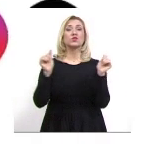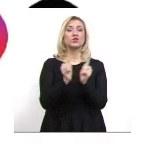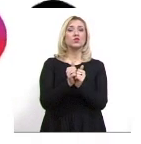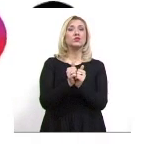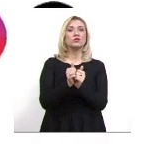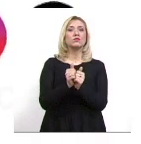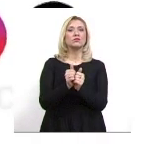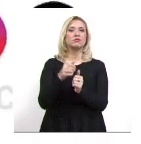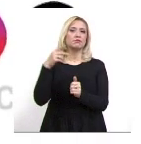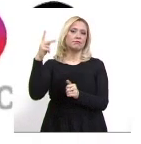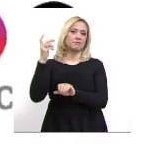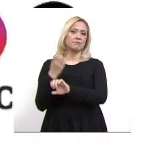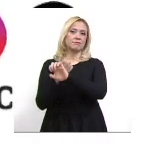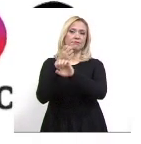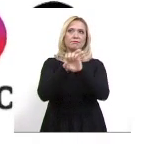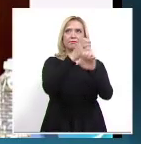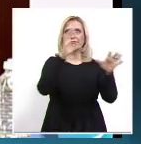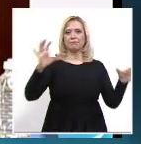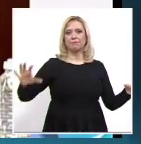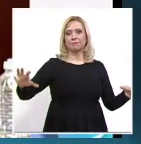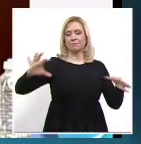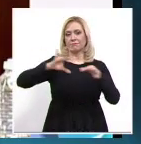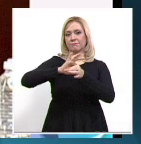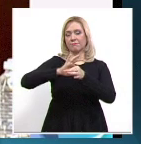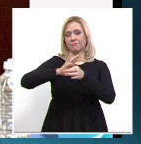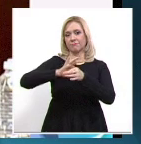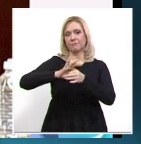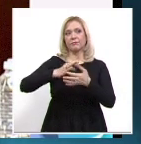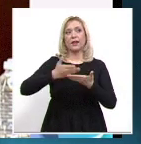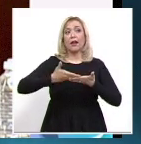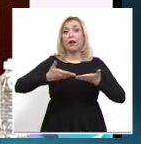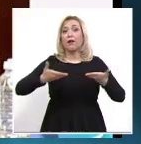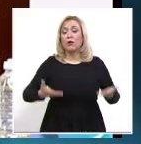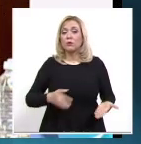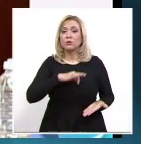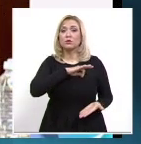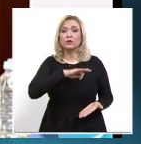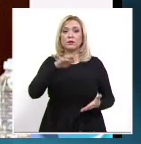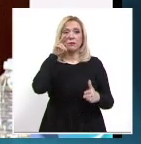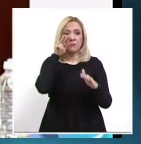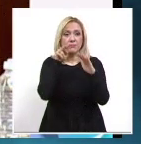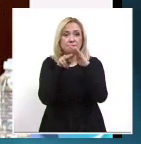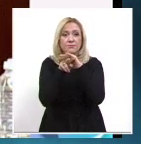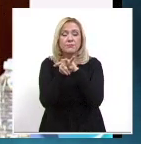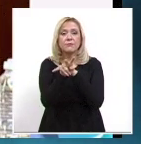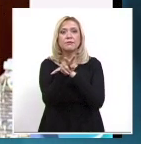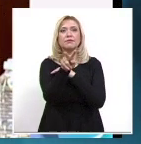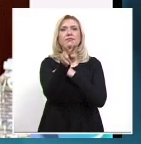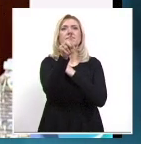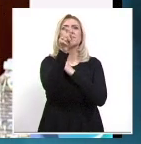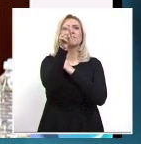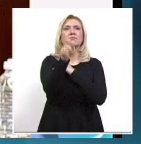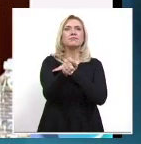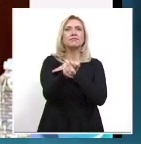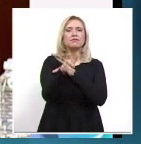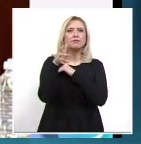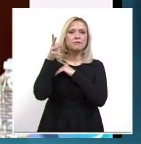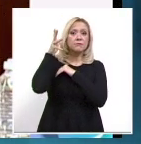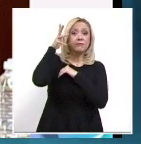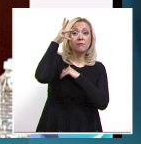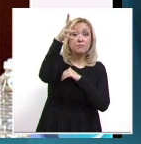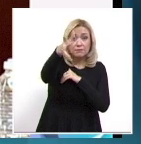poderes judiciales estatales. Nos permiten vislumbrar un escenario futuro